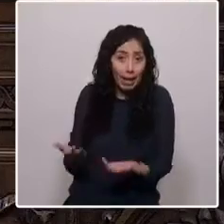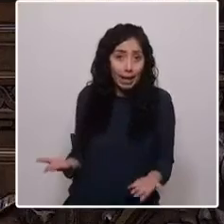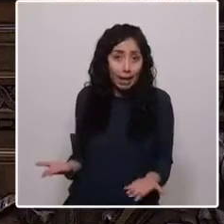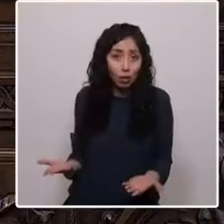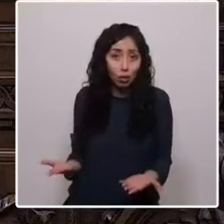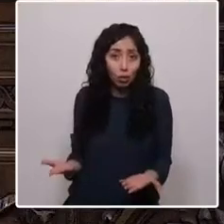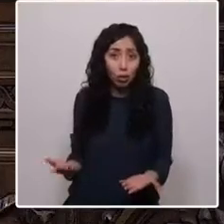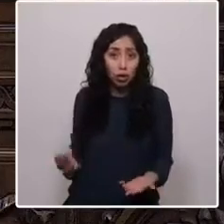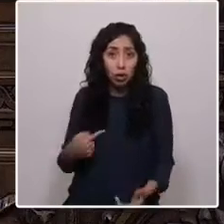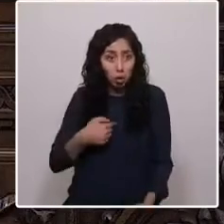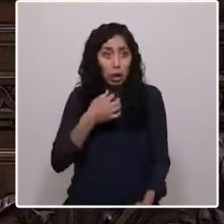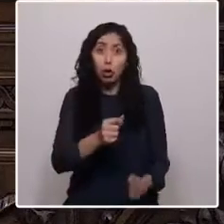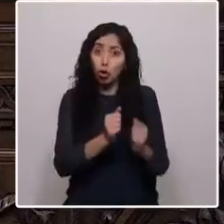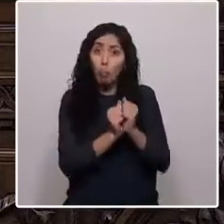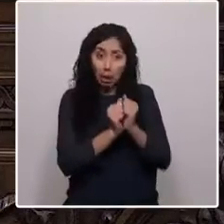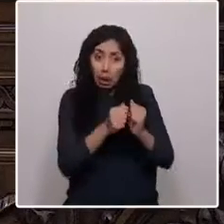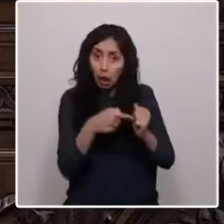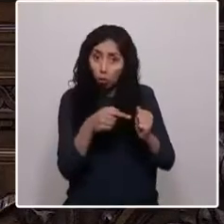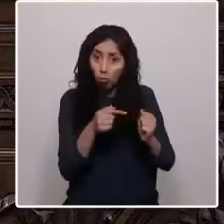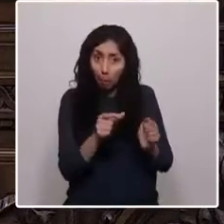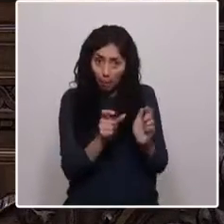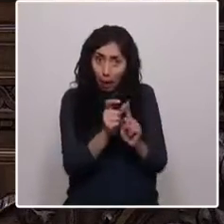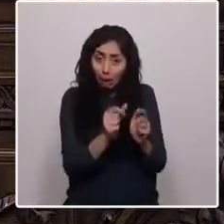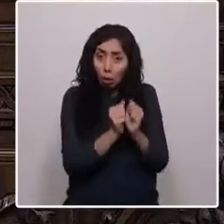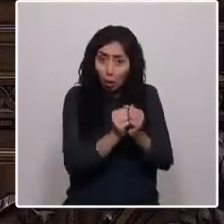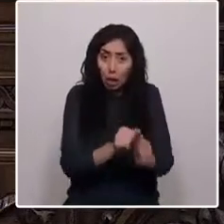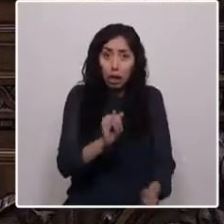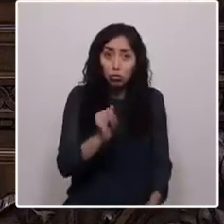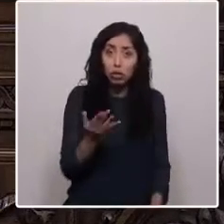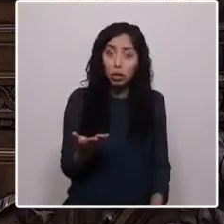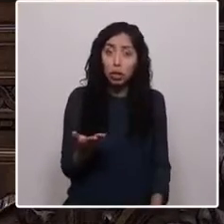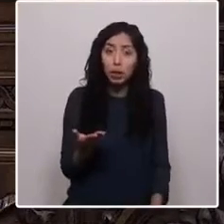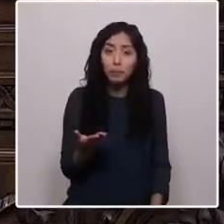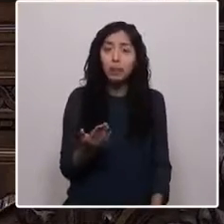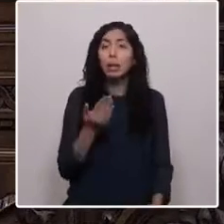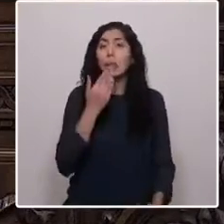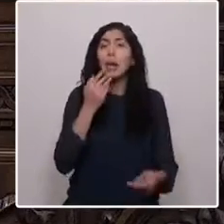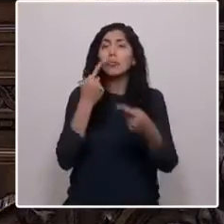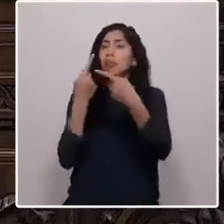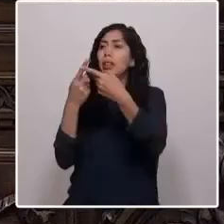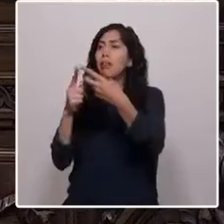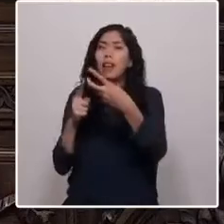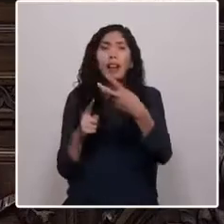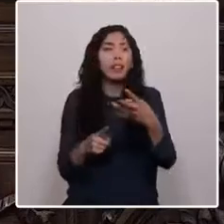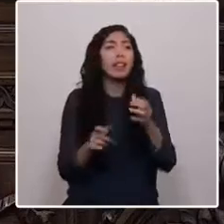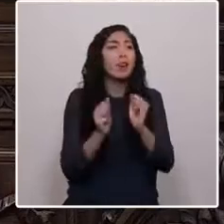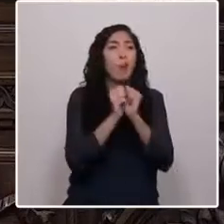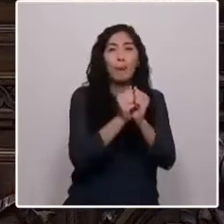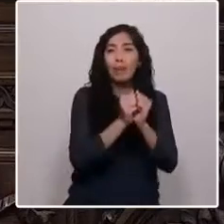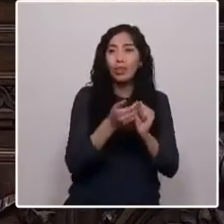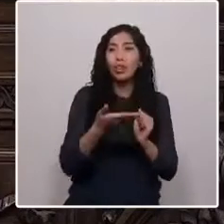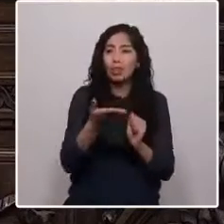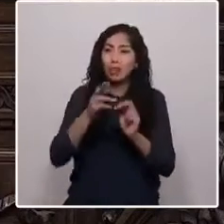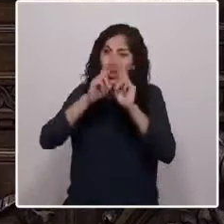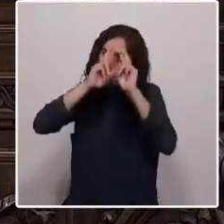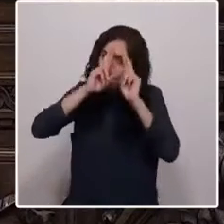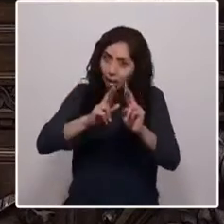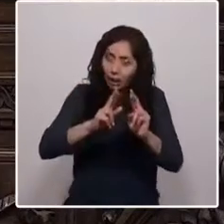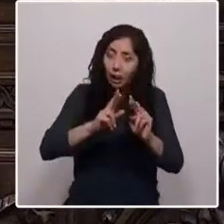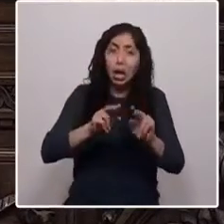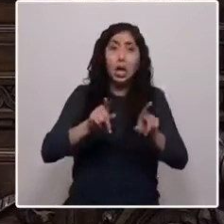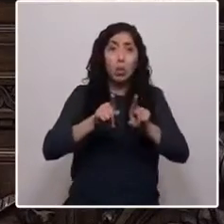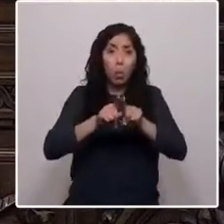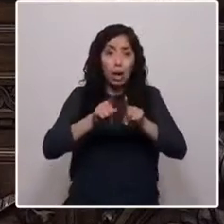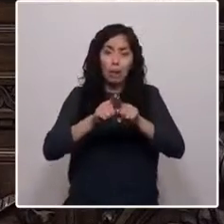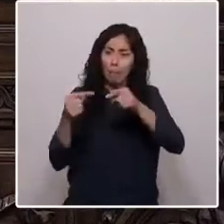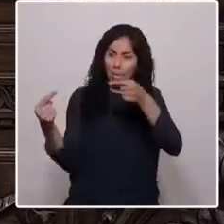es. Y una larga lista de casos de buenos colegas que se respetan y cuidan a pesar de la dura argumentación